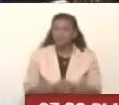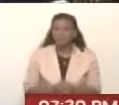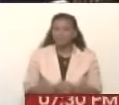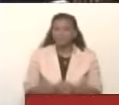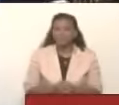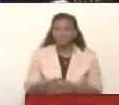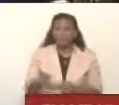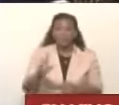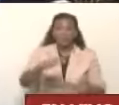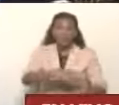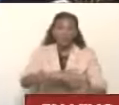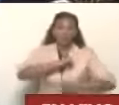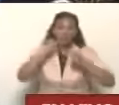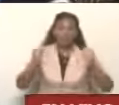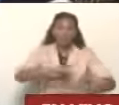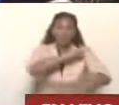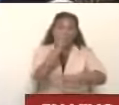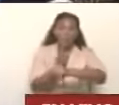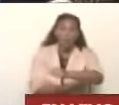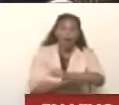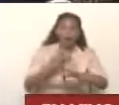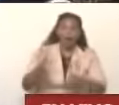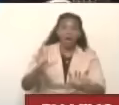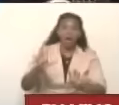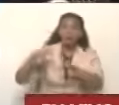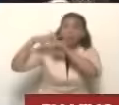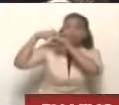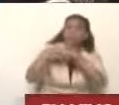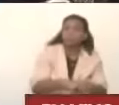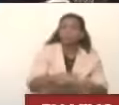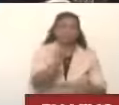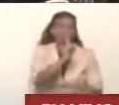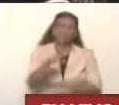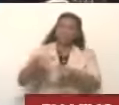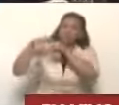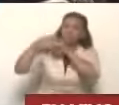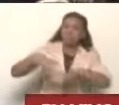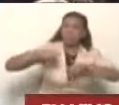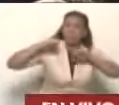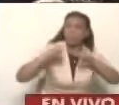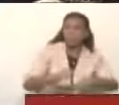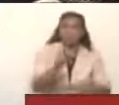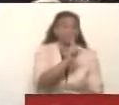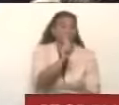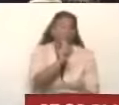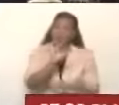Que es una superpotencia no colonialista, no imperialista.